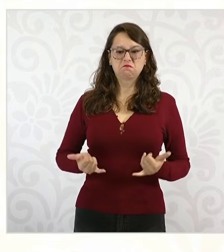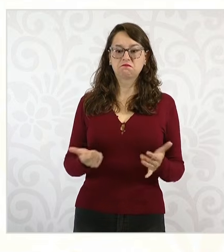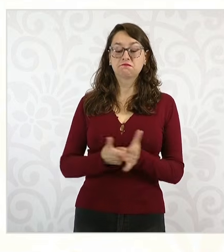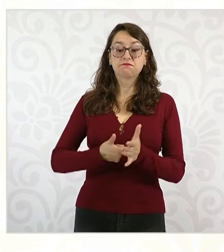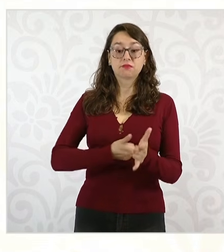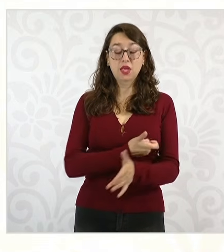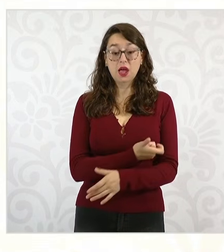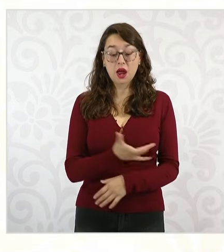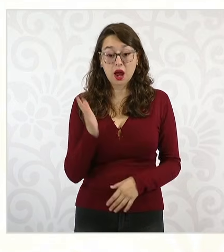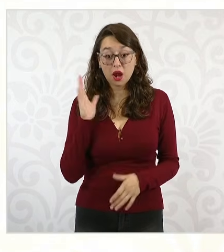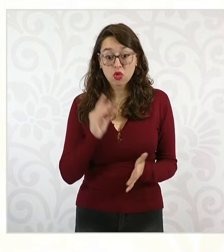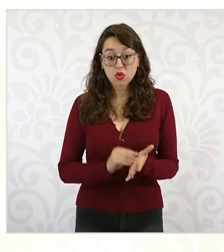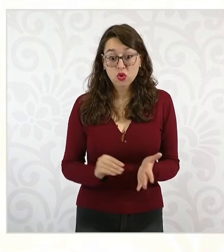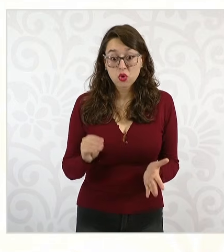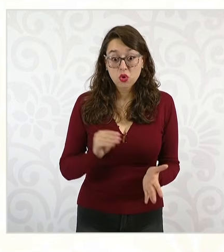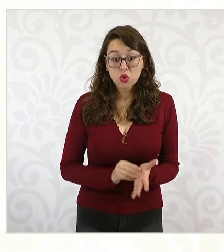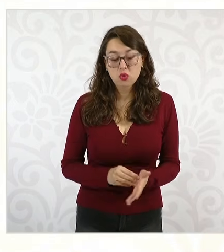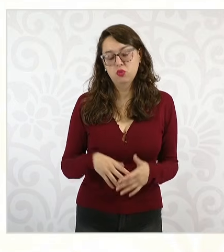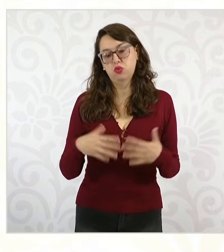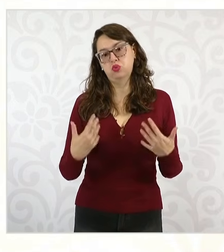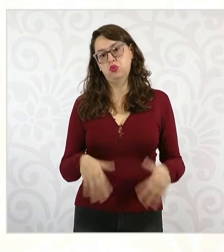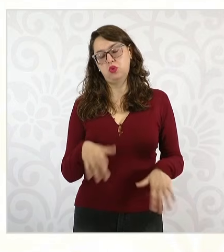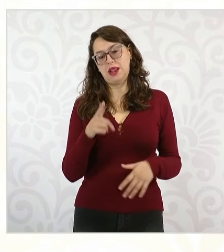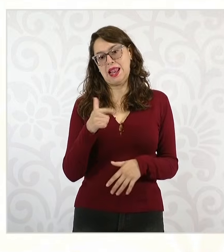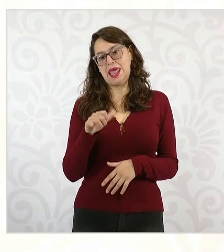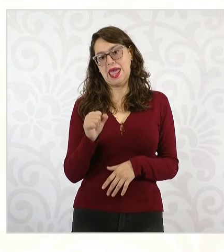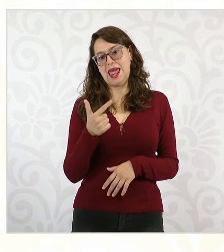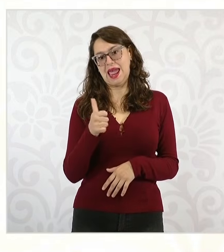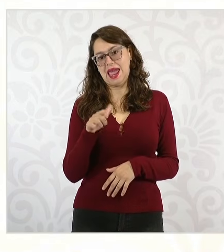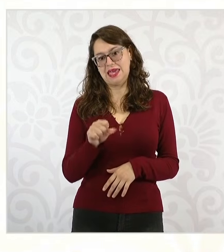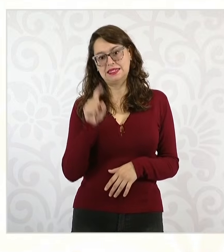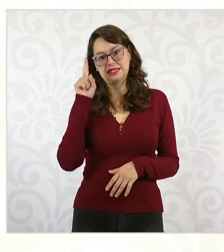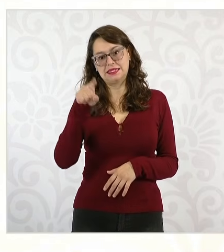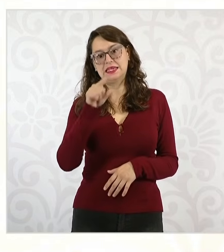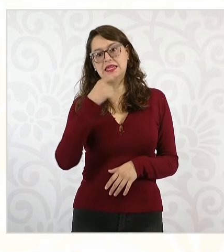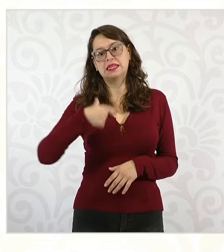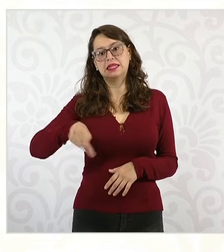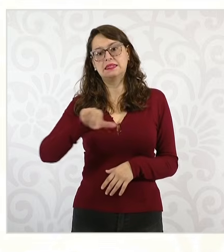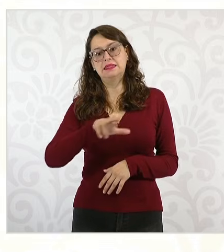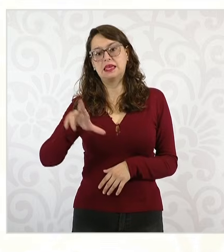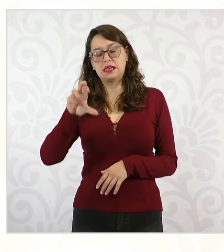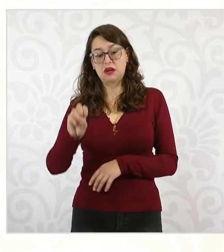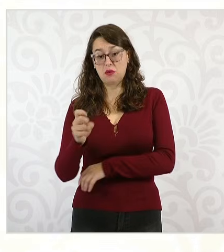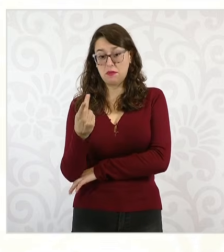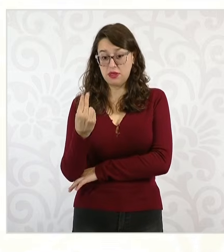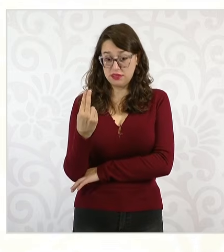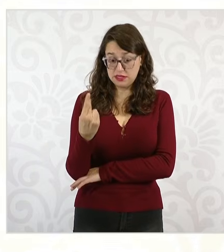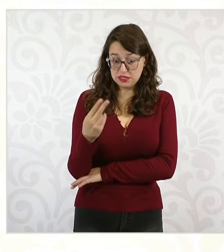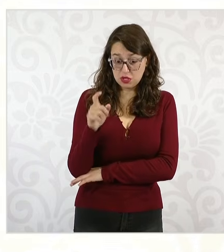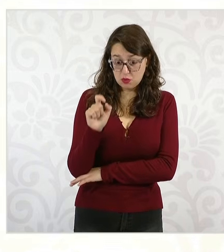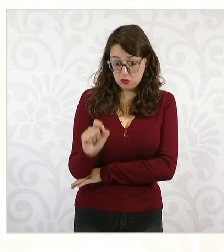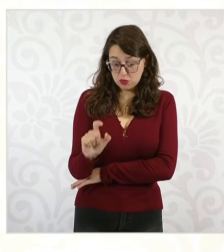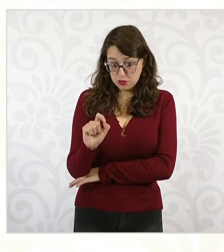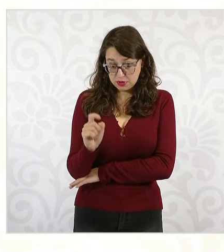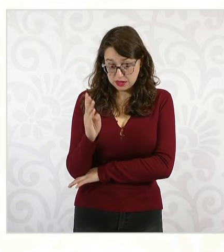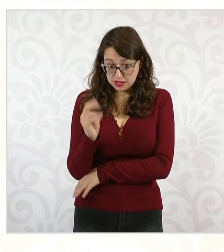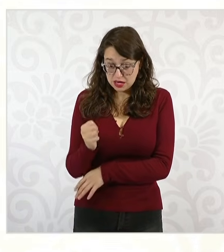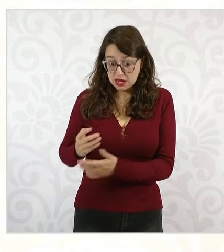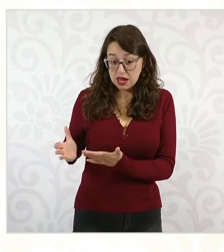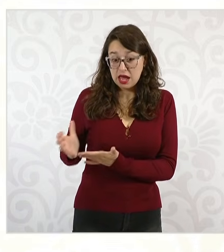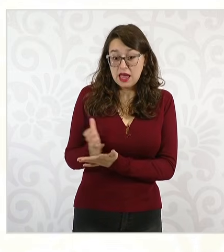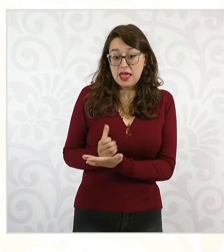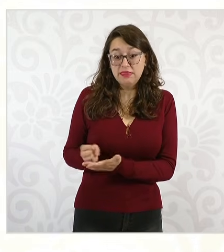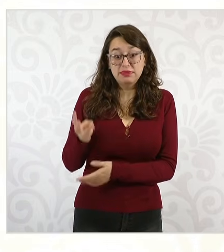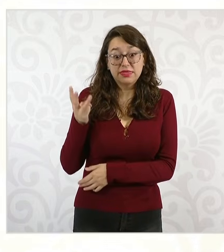precios caros, tenemos esta La Gas en Cancún, Quintana Roo, 25 pesos con 29 centavos, con casi 3 pesos de margen